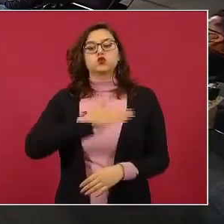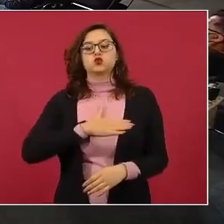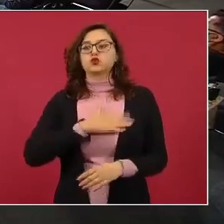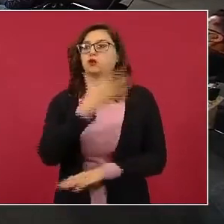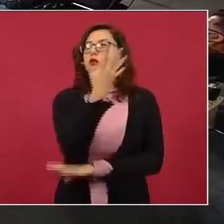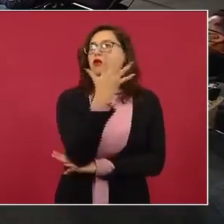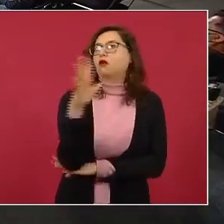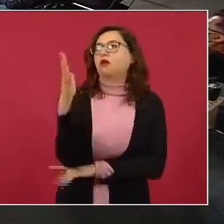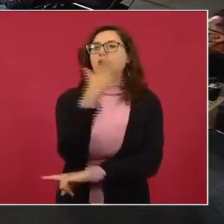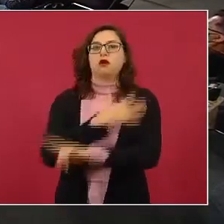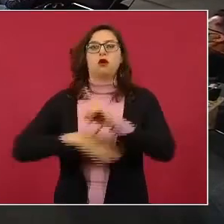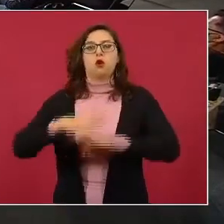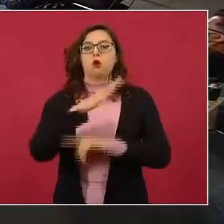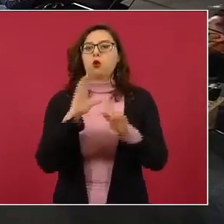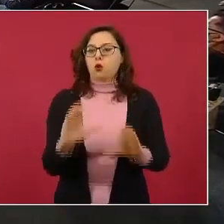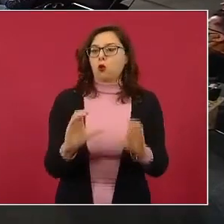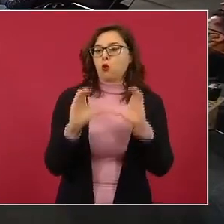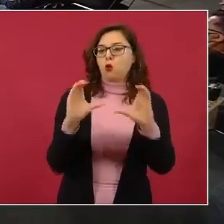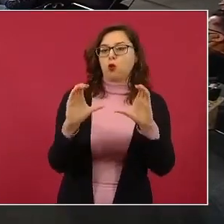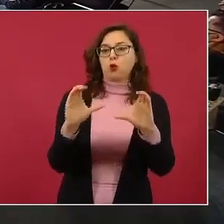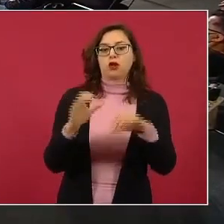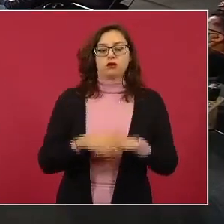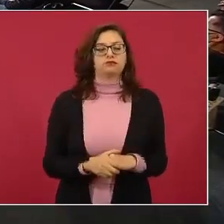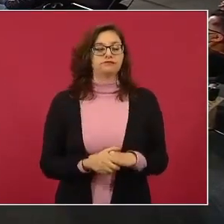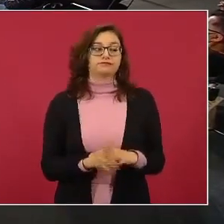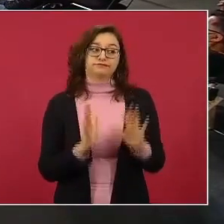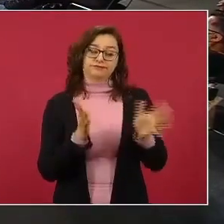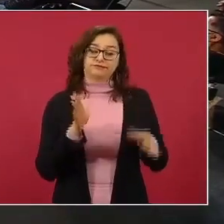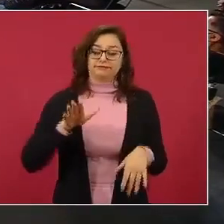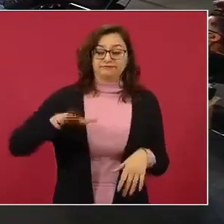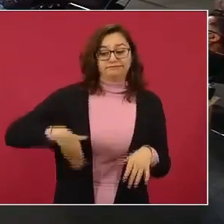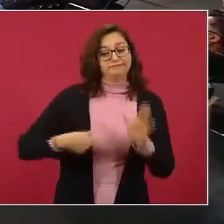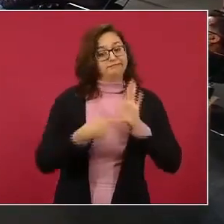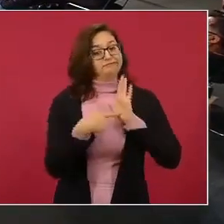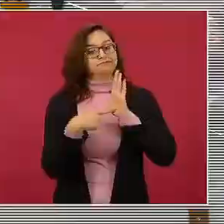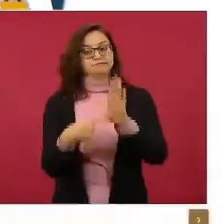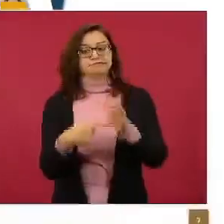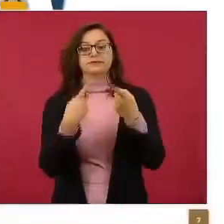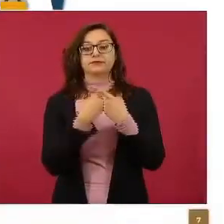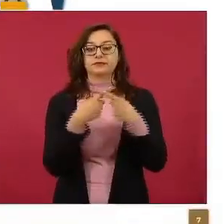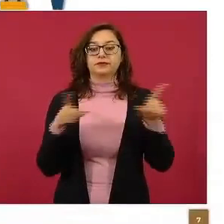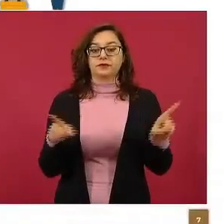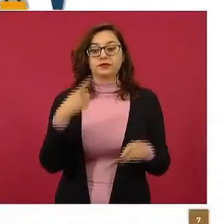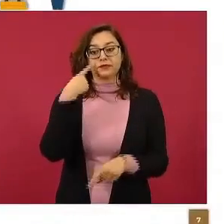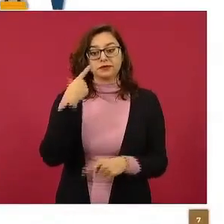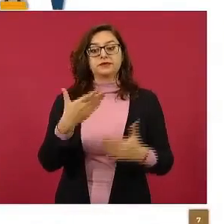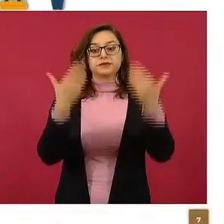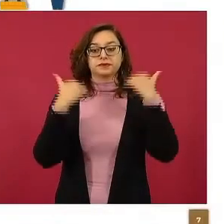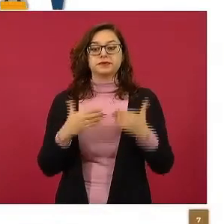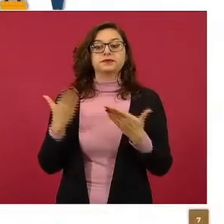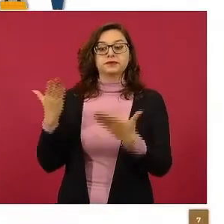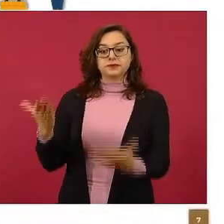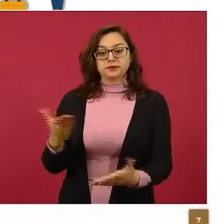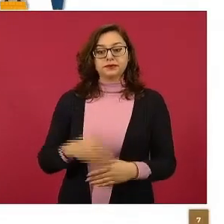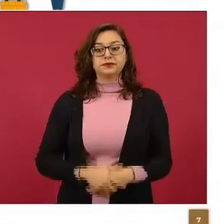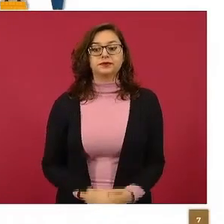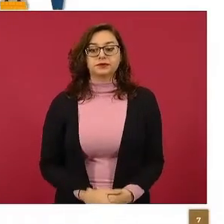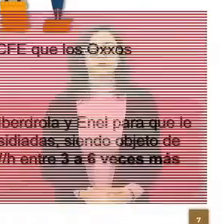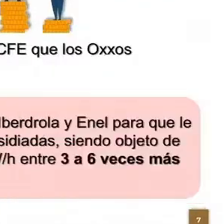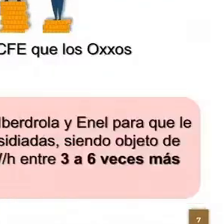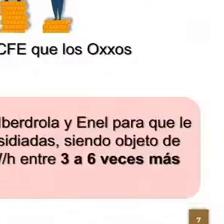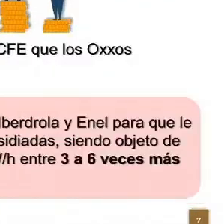eso que paga lo justo, ya del medio ambiente habló mi compañero, pues lo que vamos a ver es si efectivamente paga lo